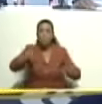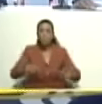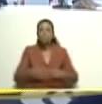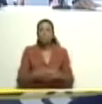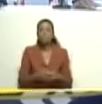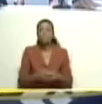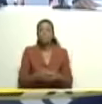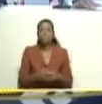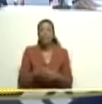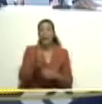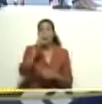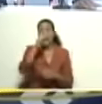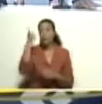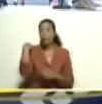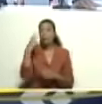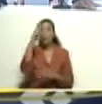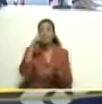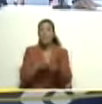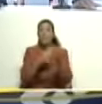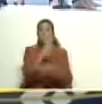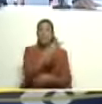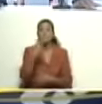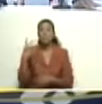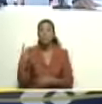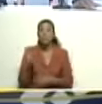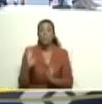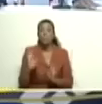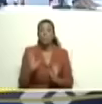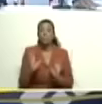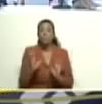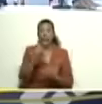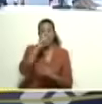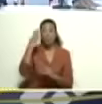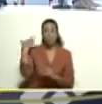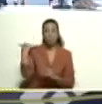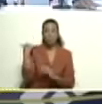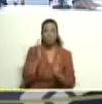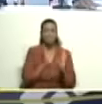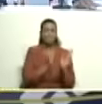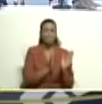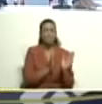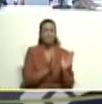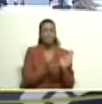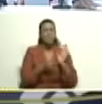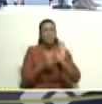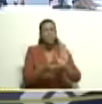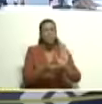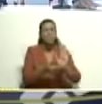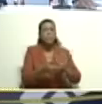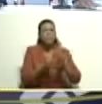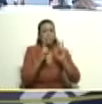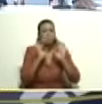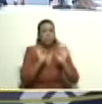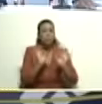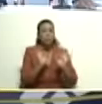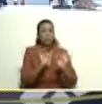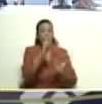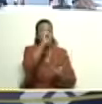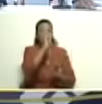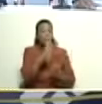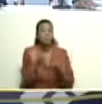Nosotros en el 2022 lanzamos un concepto que nos permitió cabalgar esos